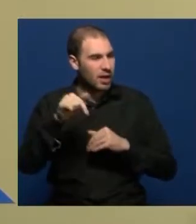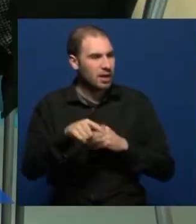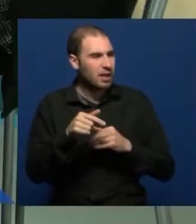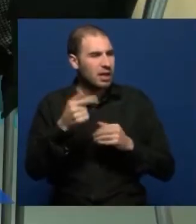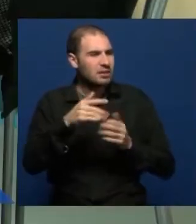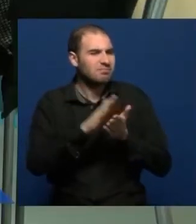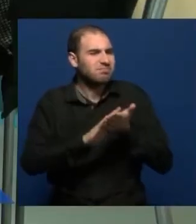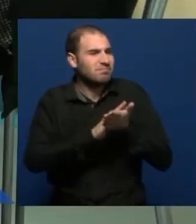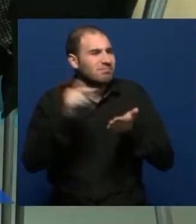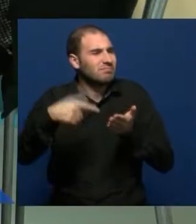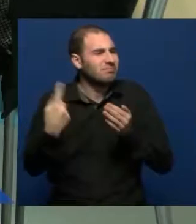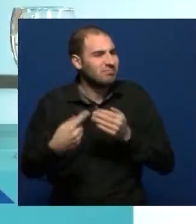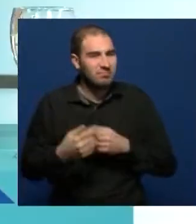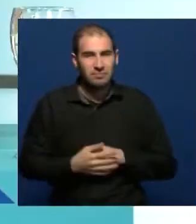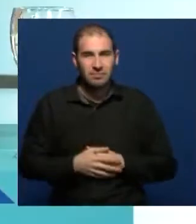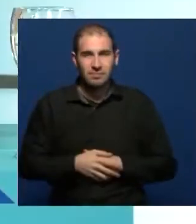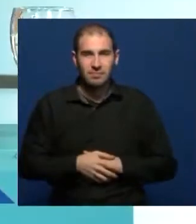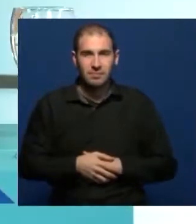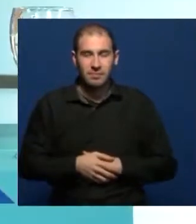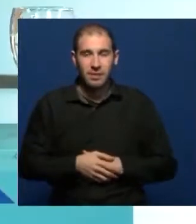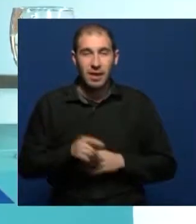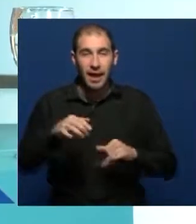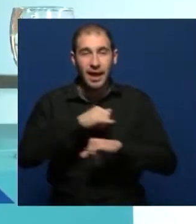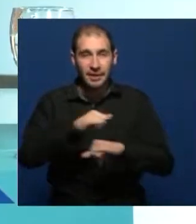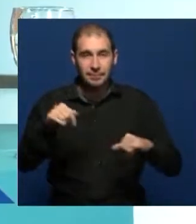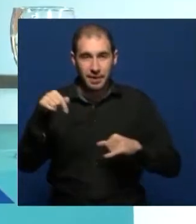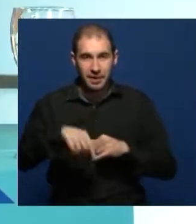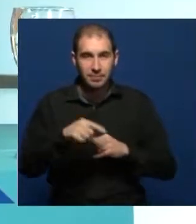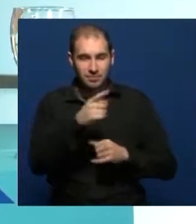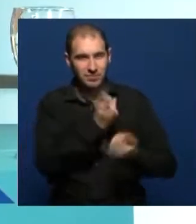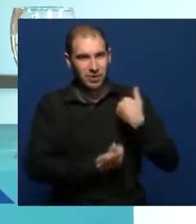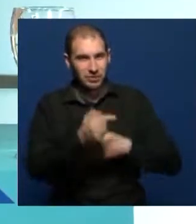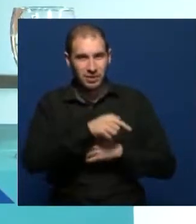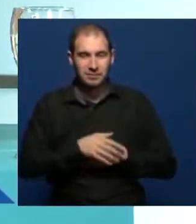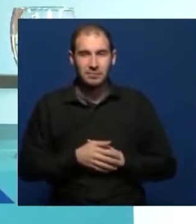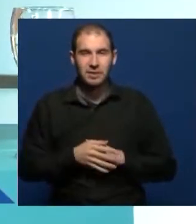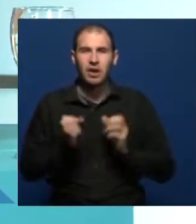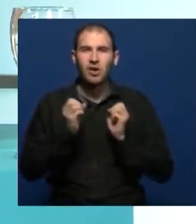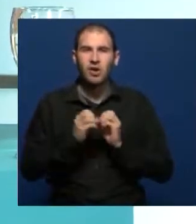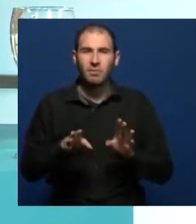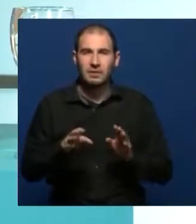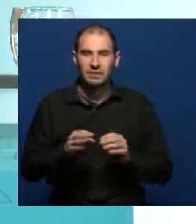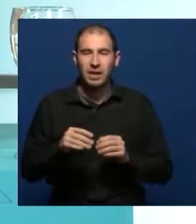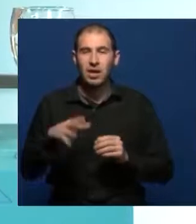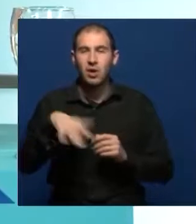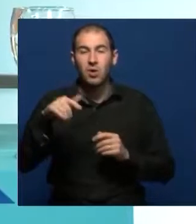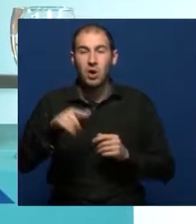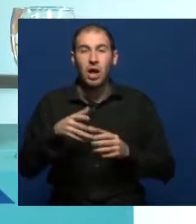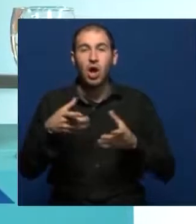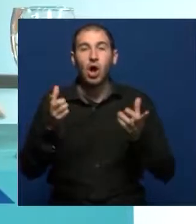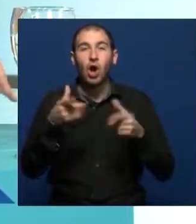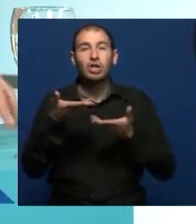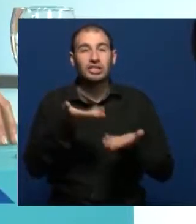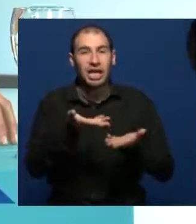es el sustento un poco de esta campaña? Bueno, esta campaña, como bien explicabas, nace del espacio de